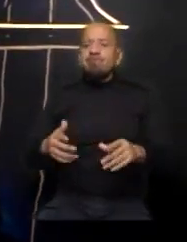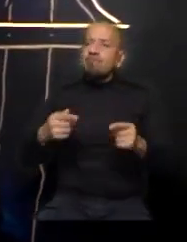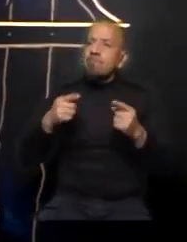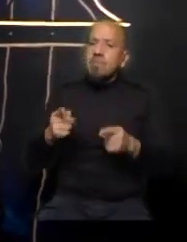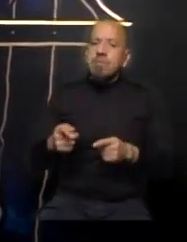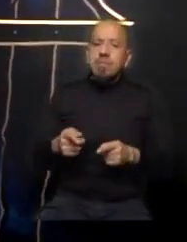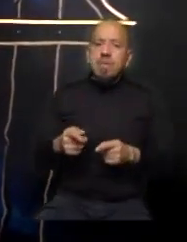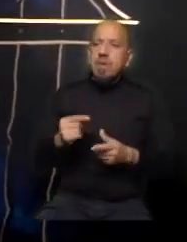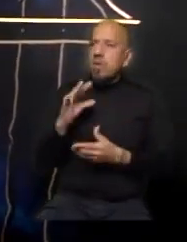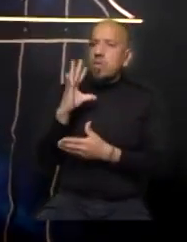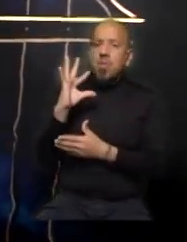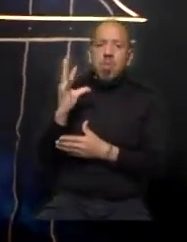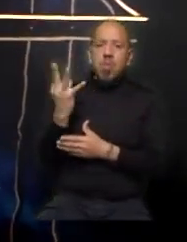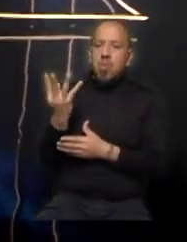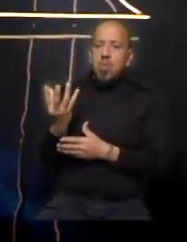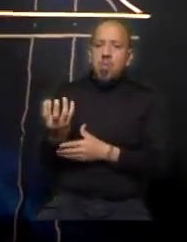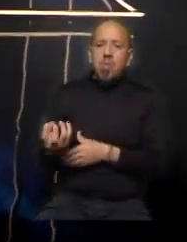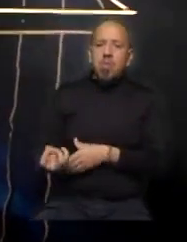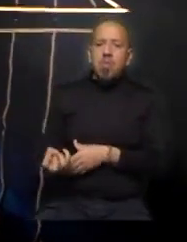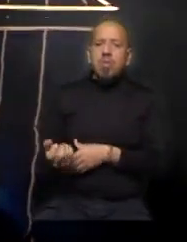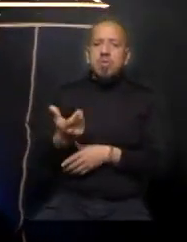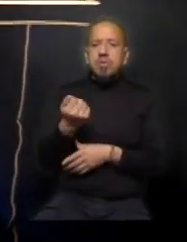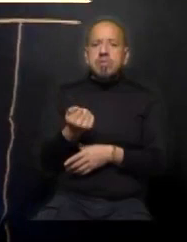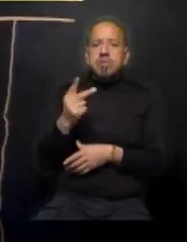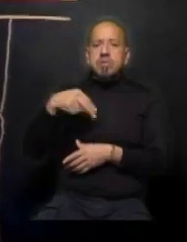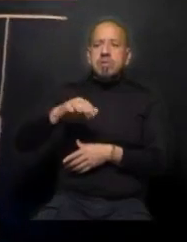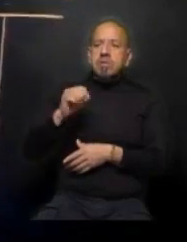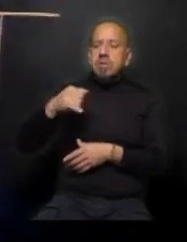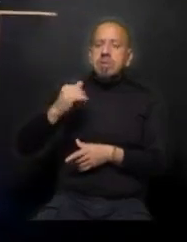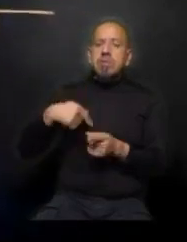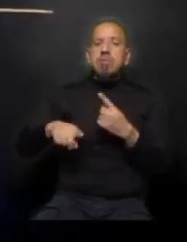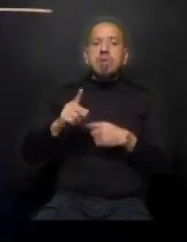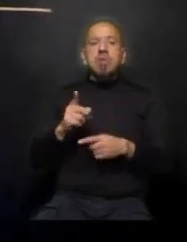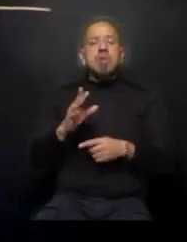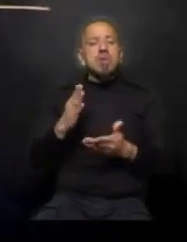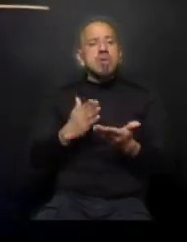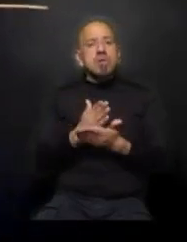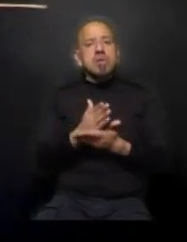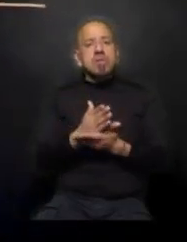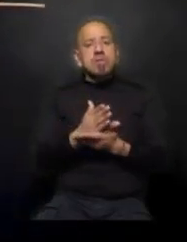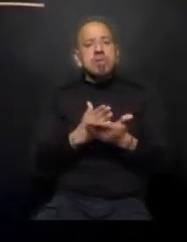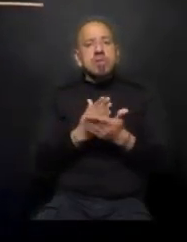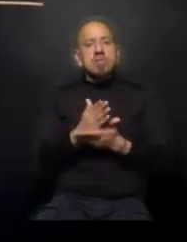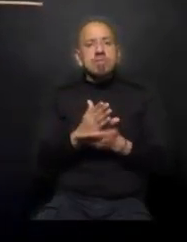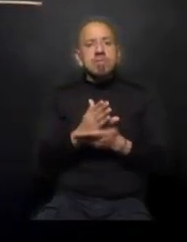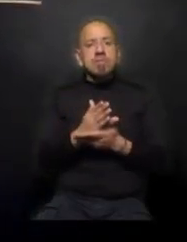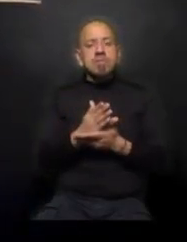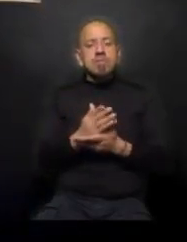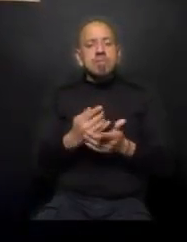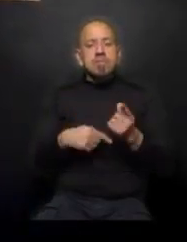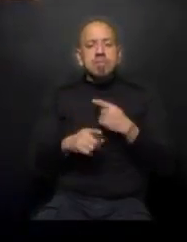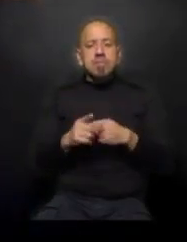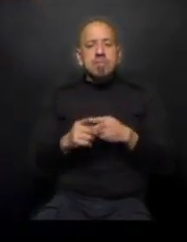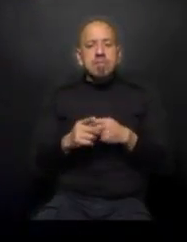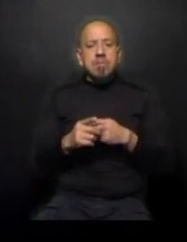fue extinguiéndose en su delirio de anemia gravado de tarde pero que remitía siempre en las primeras horas